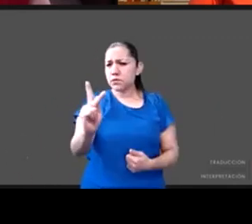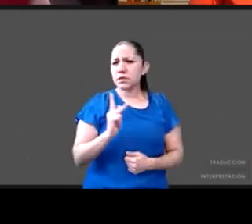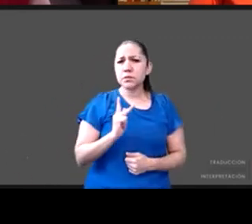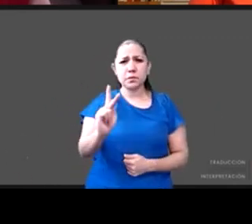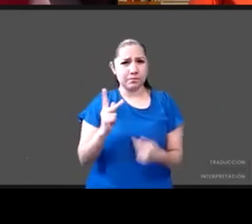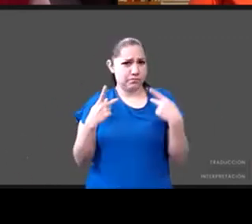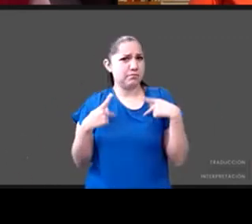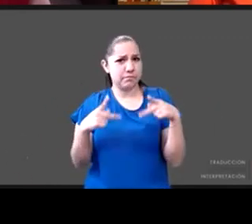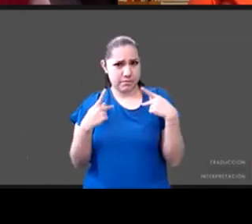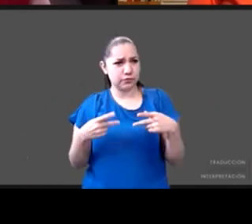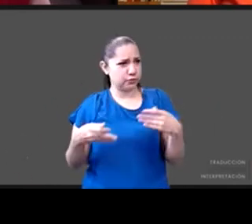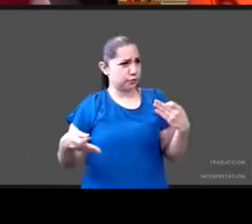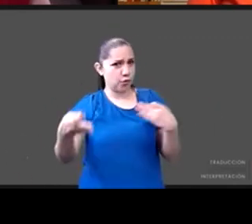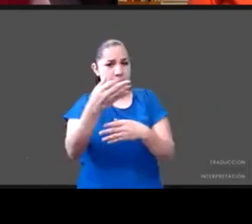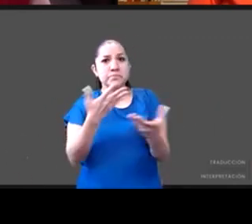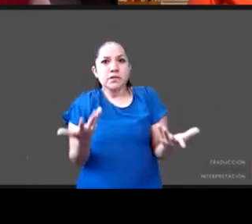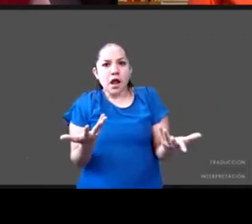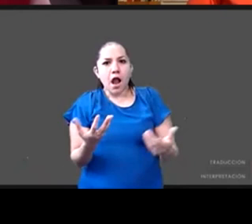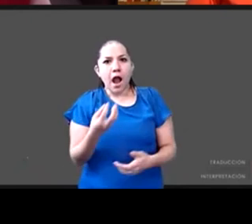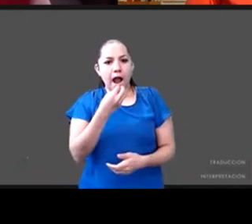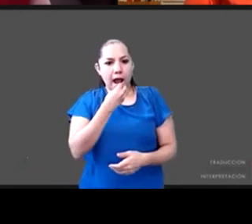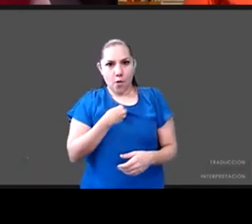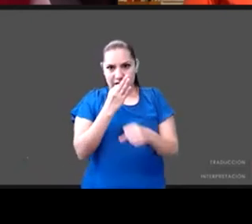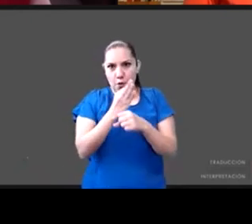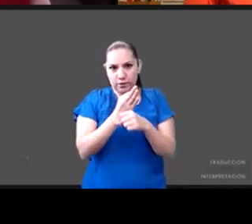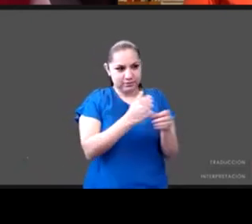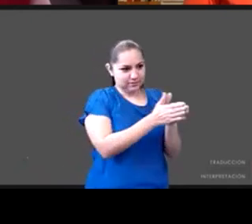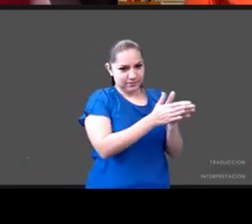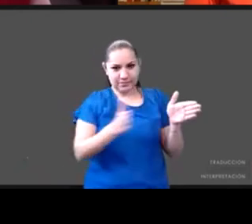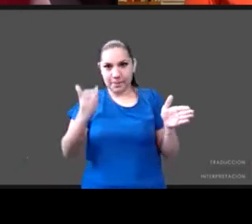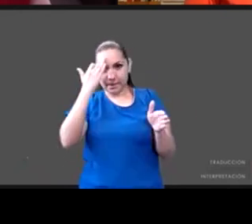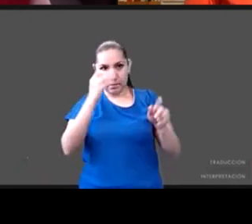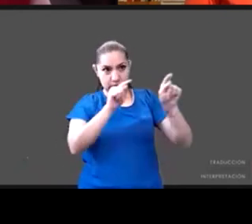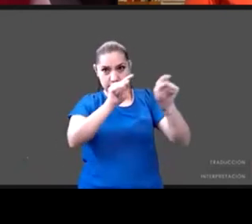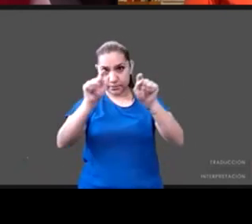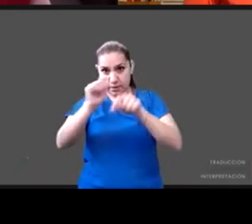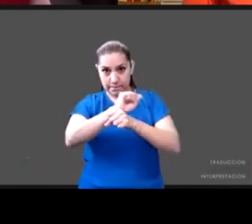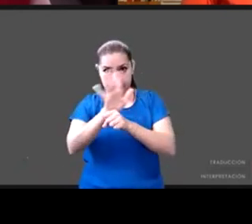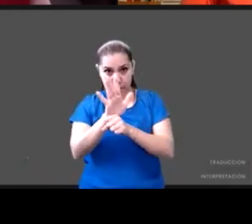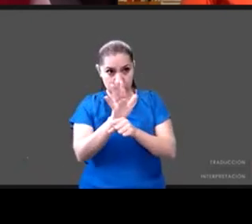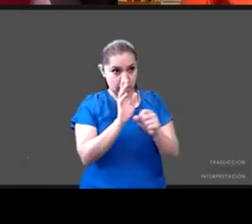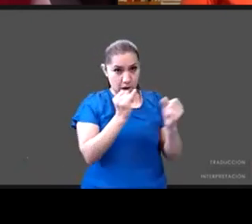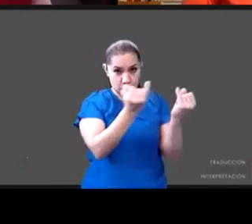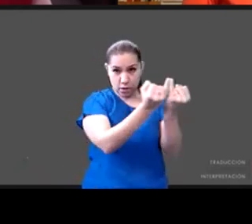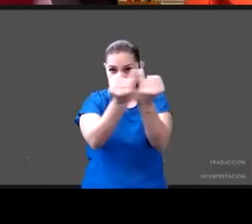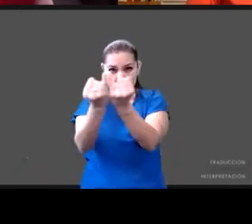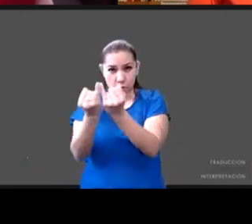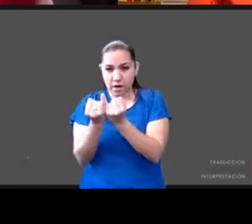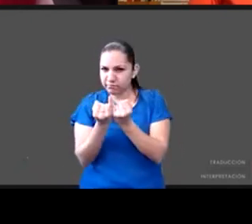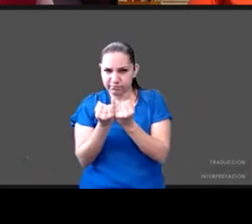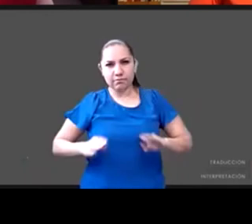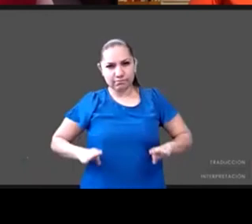igualatoria, aun cuando el efecto ha sido tan desigual, tan brutalmente desigual, porque así es la realidad. En una parte nos